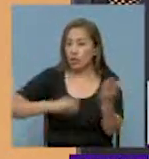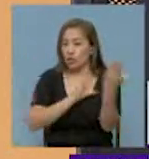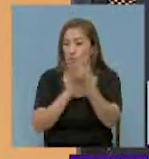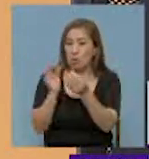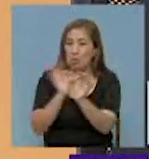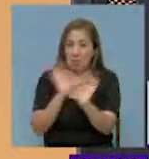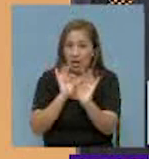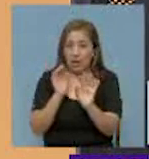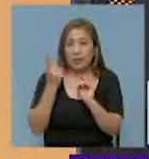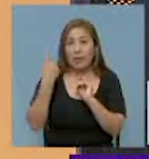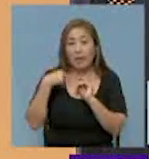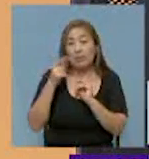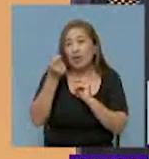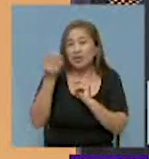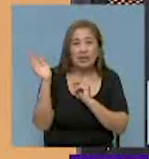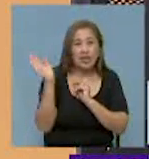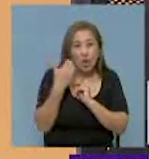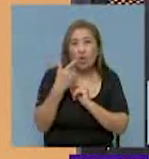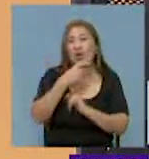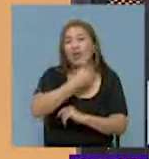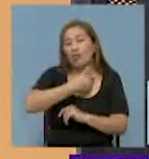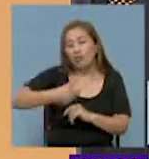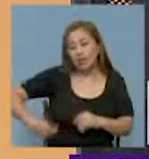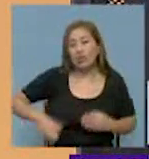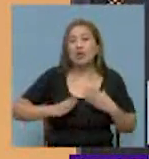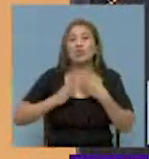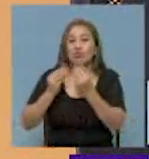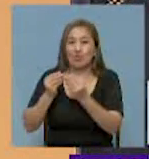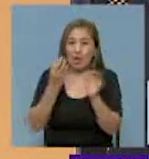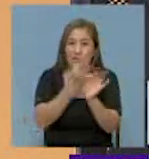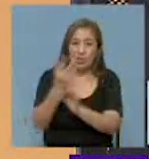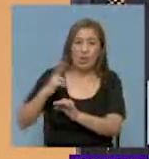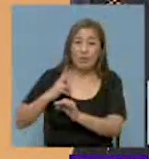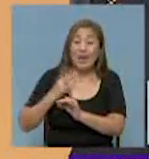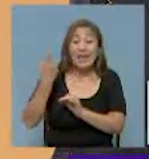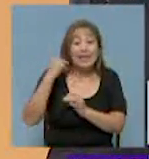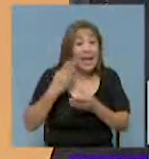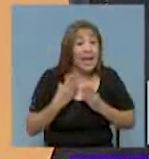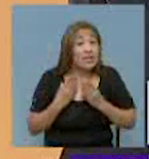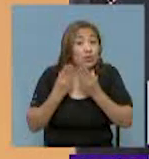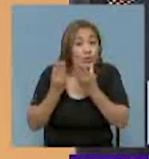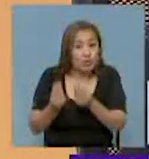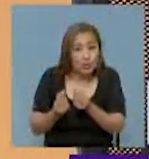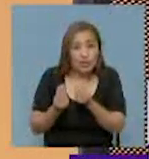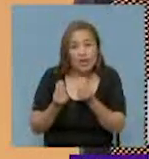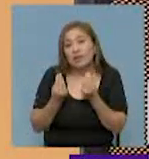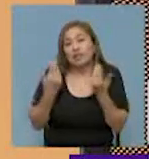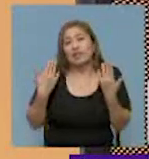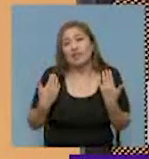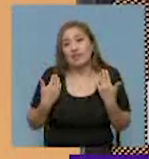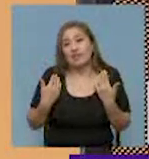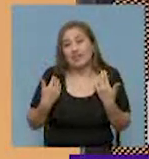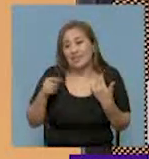pero ya tiene ayuda estatal pero es una ayuda no es que si no sería es